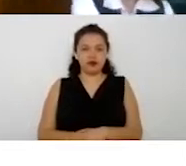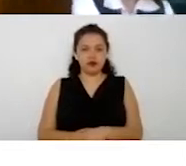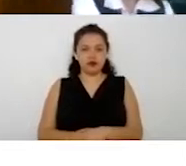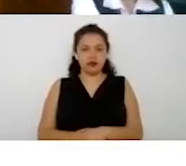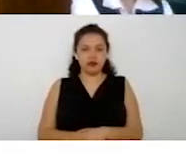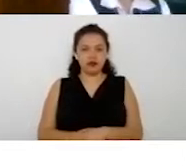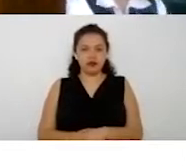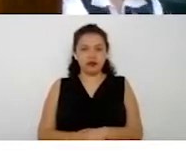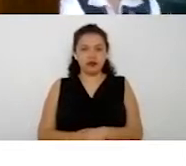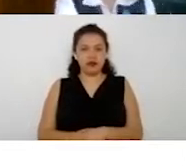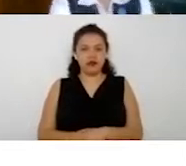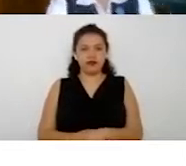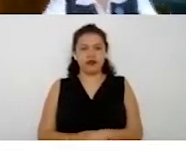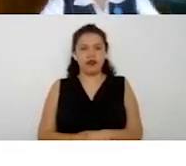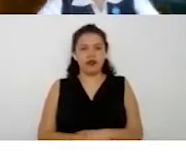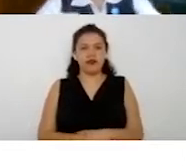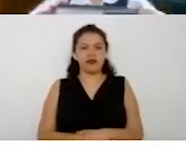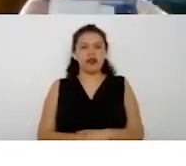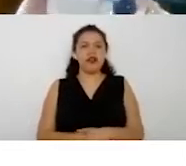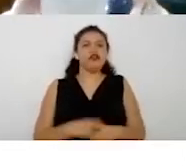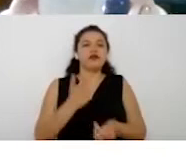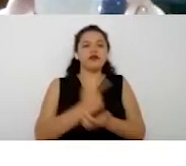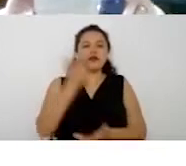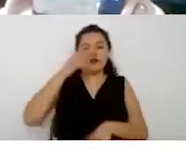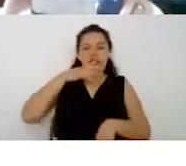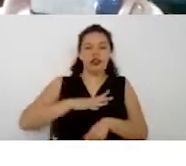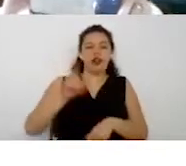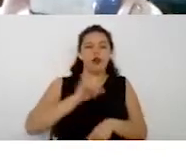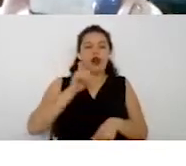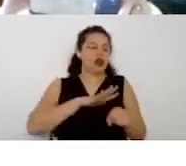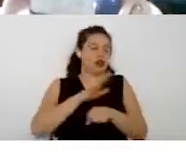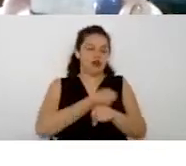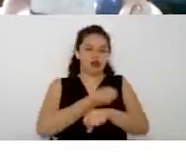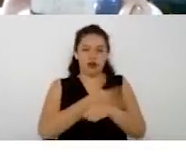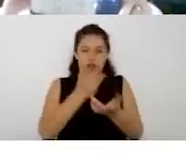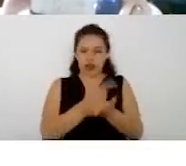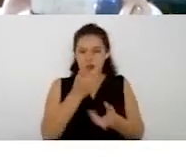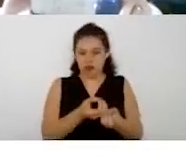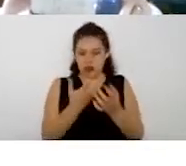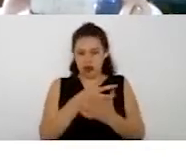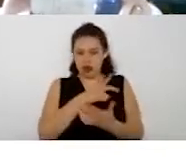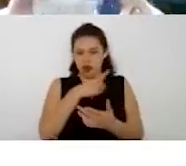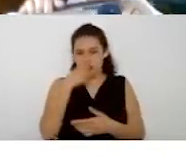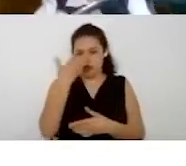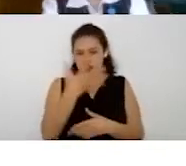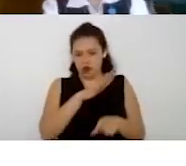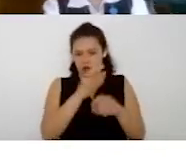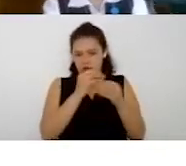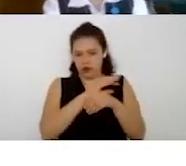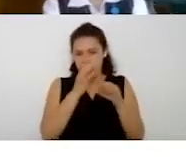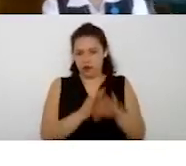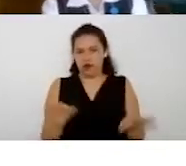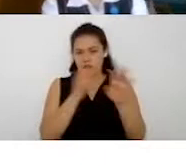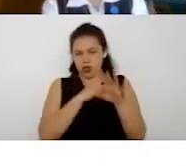¿qué va a determinar qué tan grave es una hemorragia? Tenemos que tomar en cuenta 5 factores muy importantes.